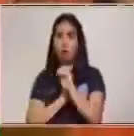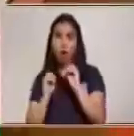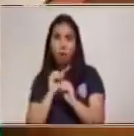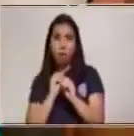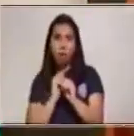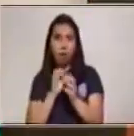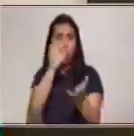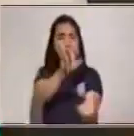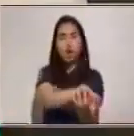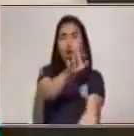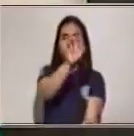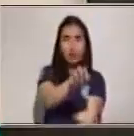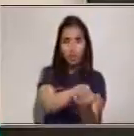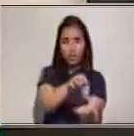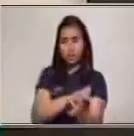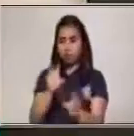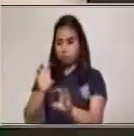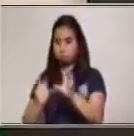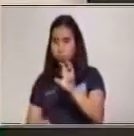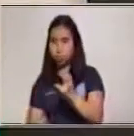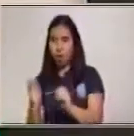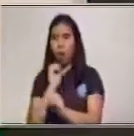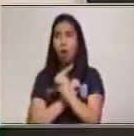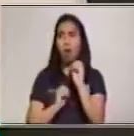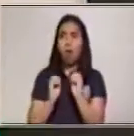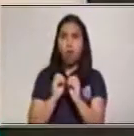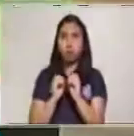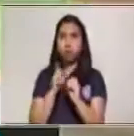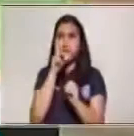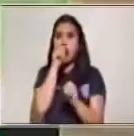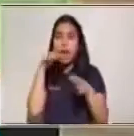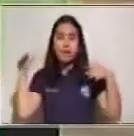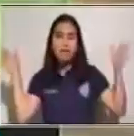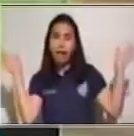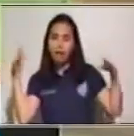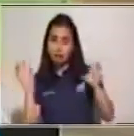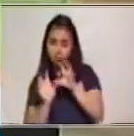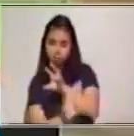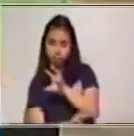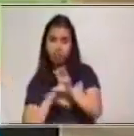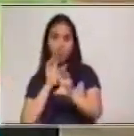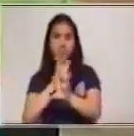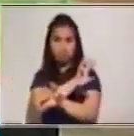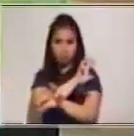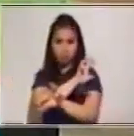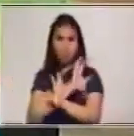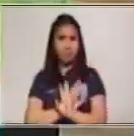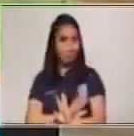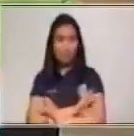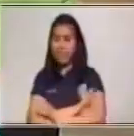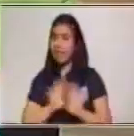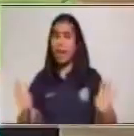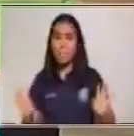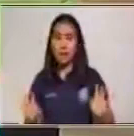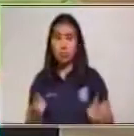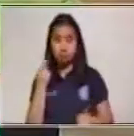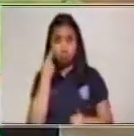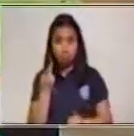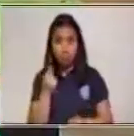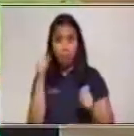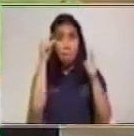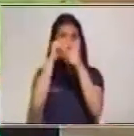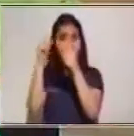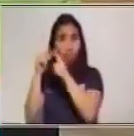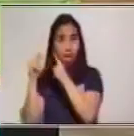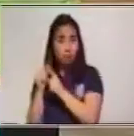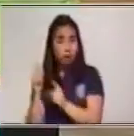En el mapa mental van las ideas conforme tú las tienes, según lo que has leído o lo que tú conoces. Pero tú dices, bueno, dentro de